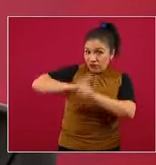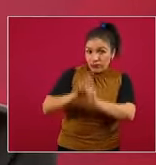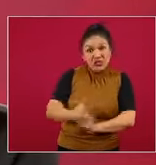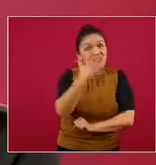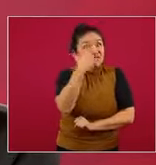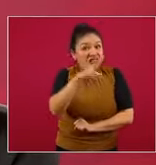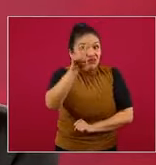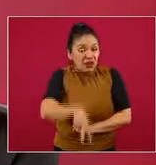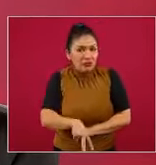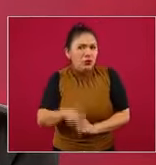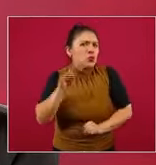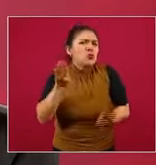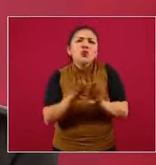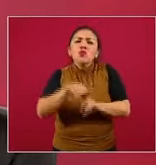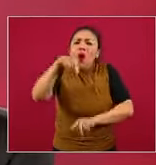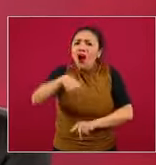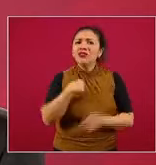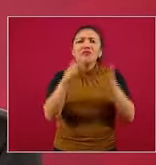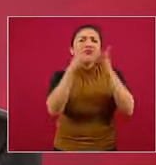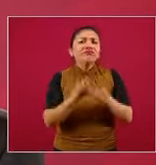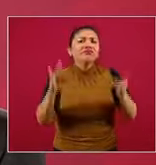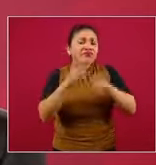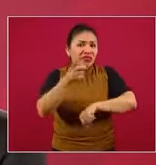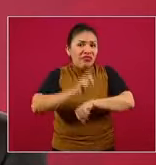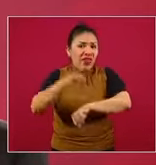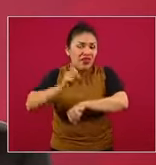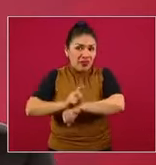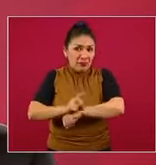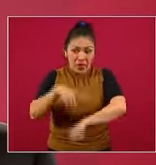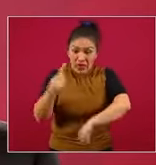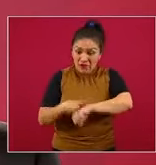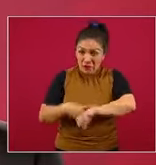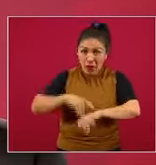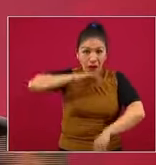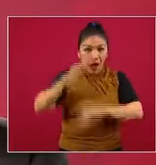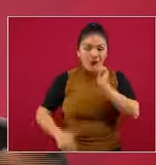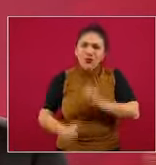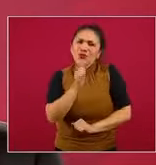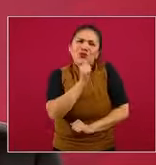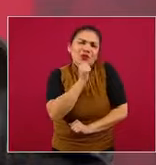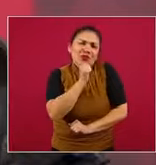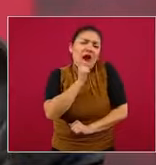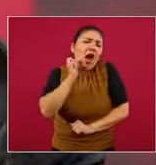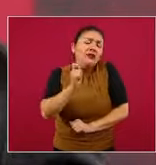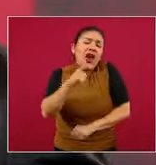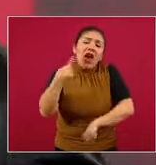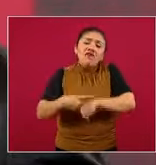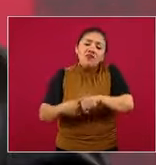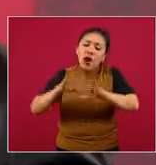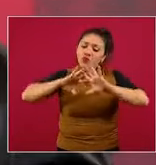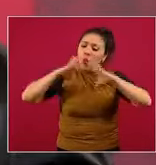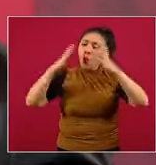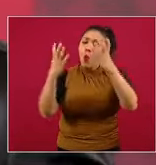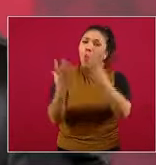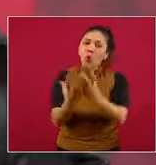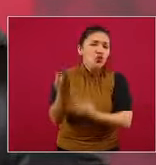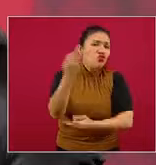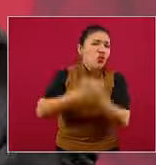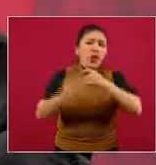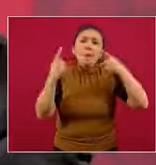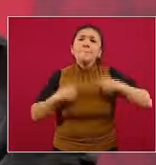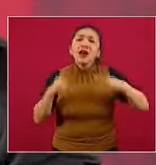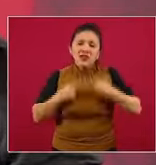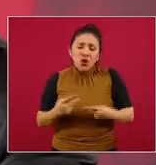se refiere a lo que decimos aquí todas las noches. La epidemia no ha acabado, la epidemia es un fenómeno global, afecta a toda la humanidad,